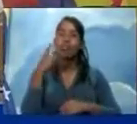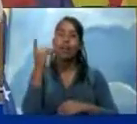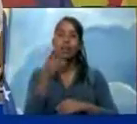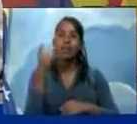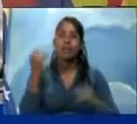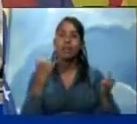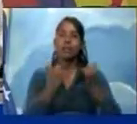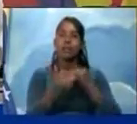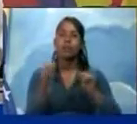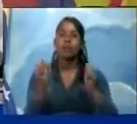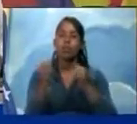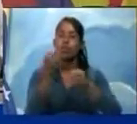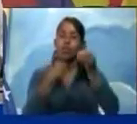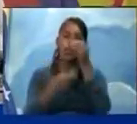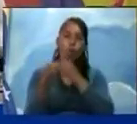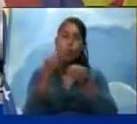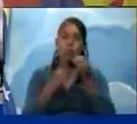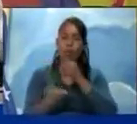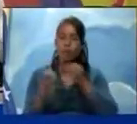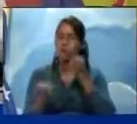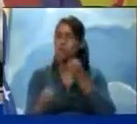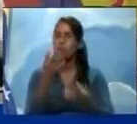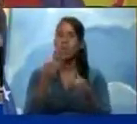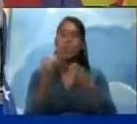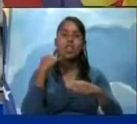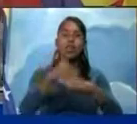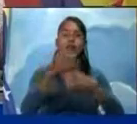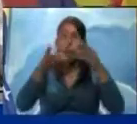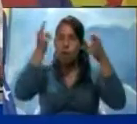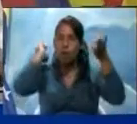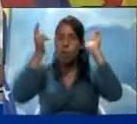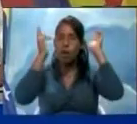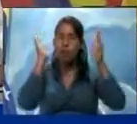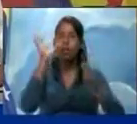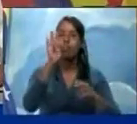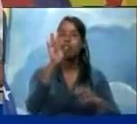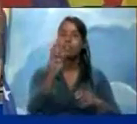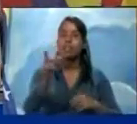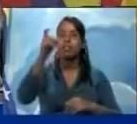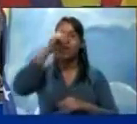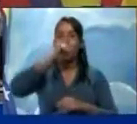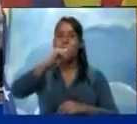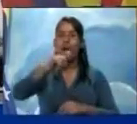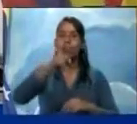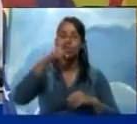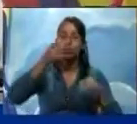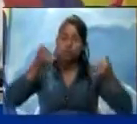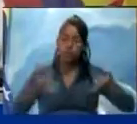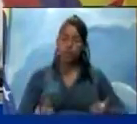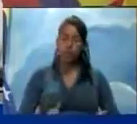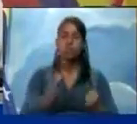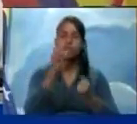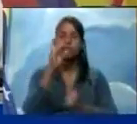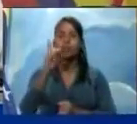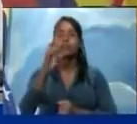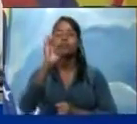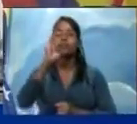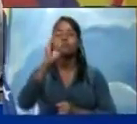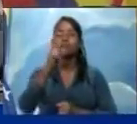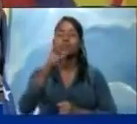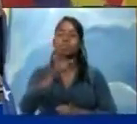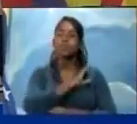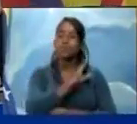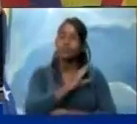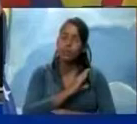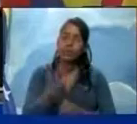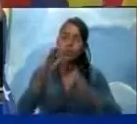terminó comiendo paja como un buey durante 7 años. su hijo Belsasar, que tomó